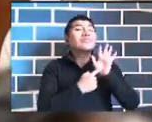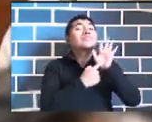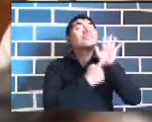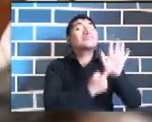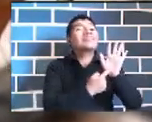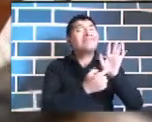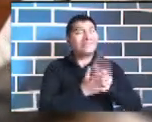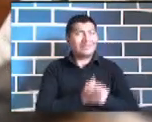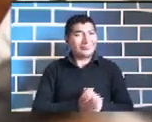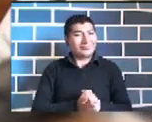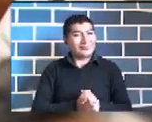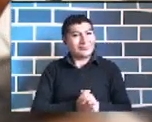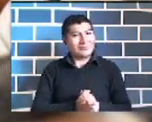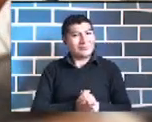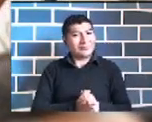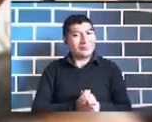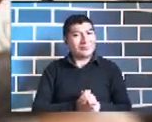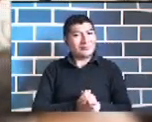presencia.